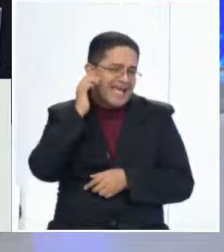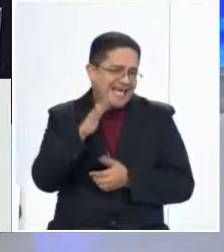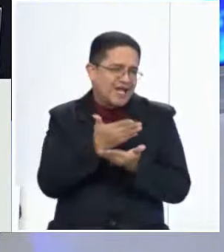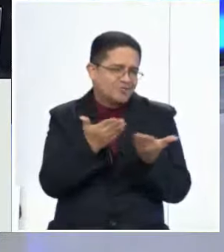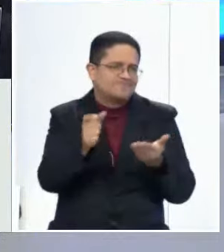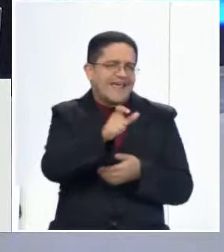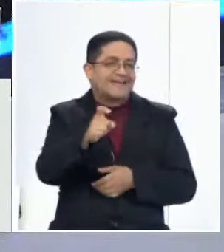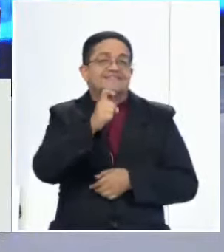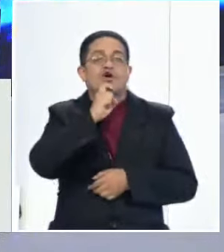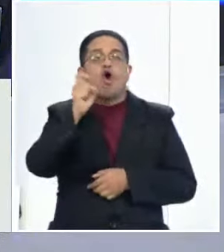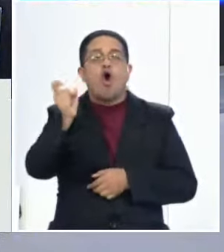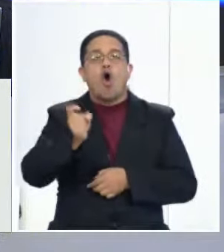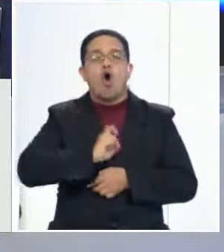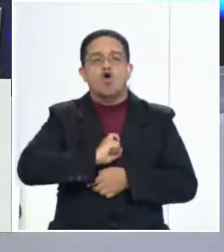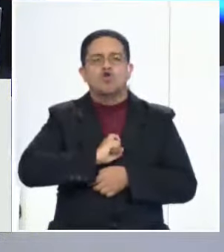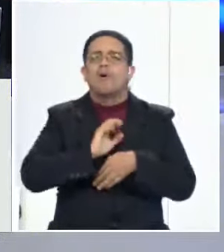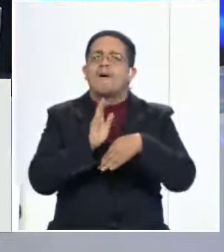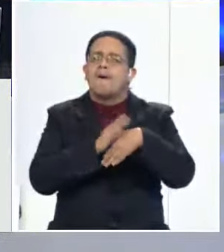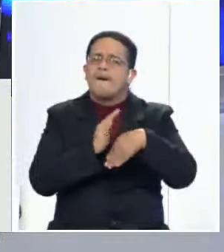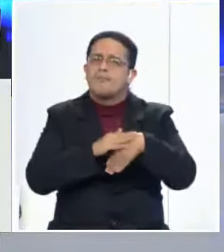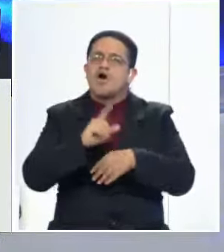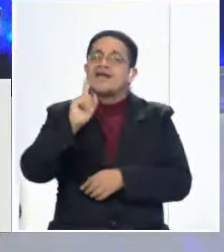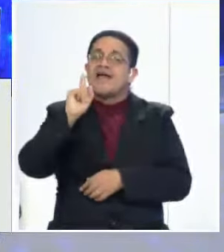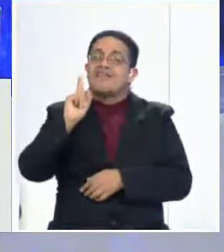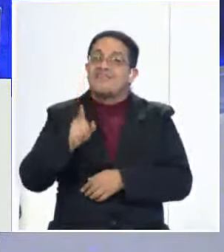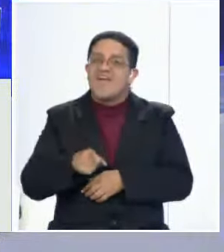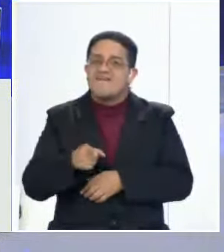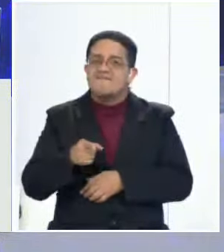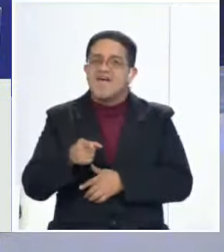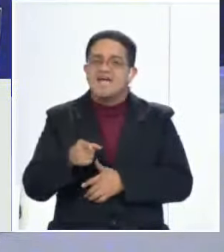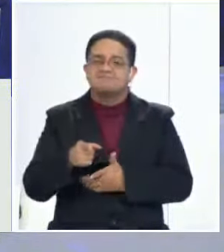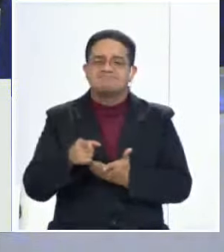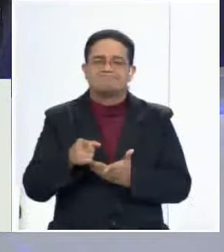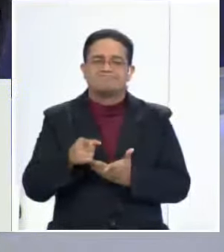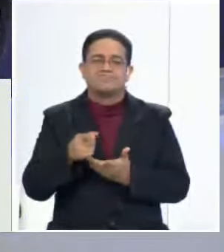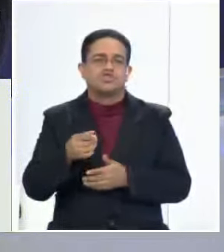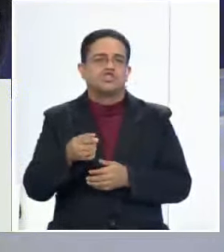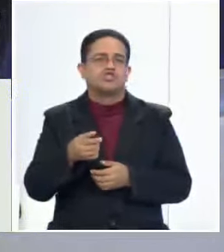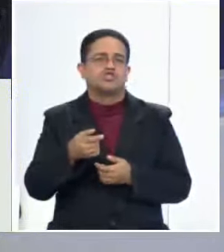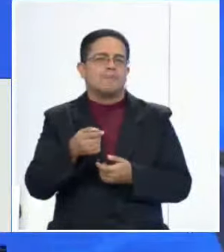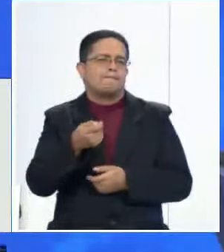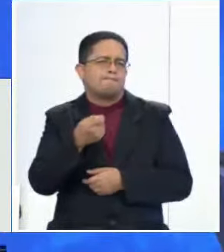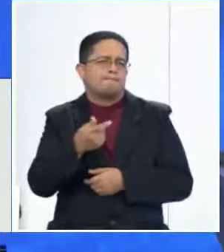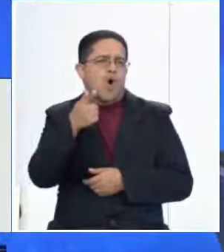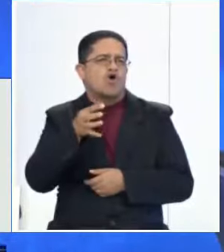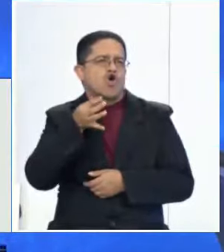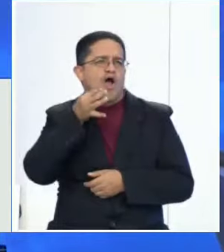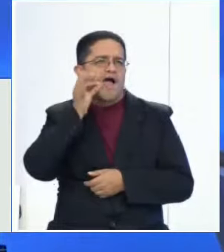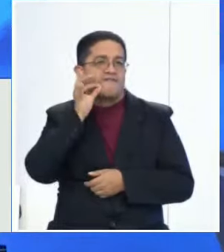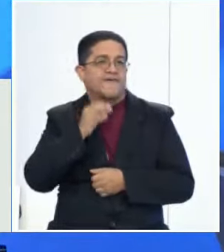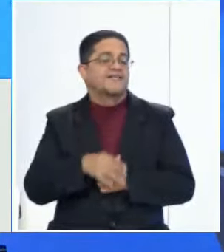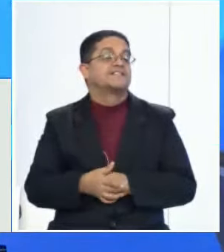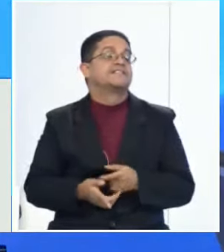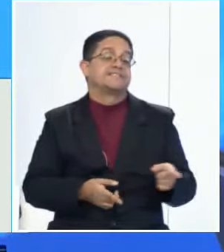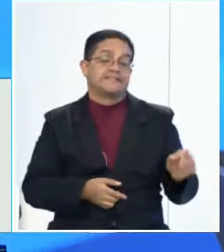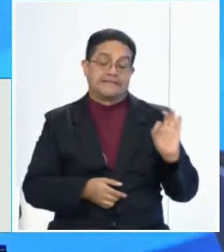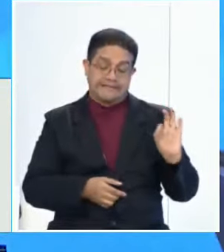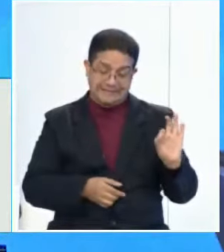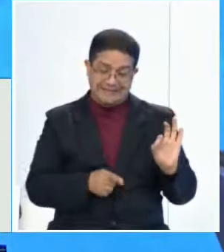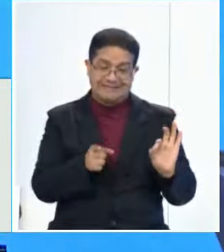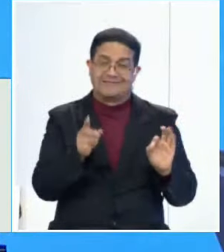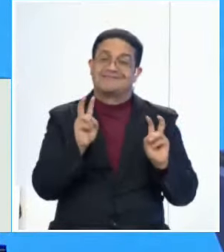debe disminuir, no eliminar, sino disminuir la cantidad de café que se toma al día? Efectivamente, Daniela, eso es un tema